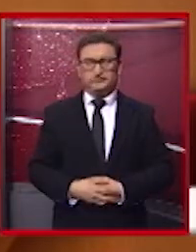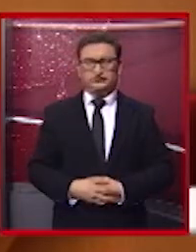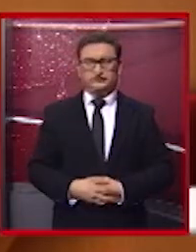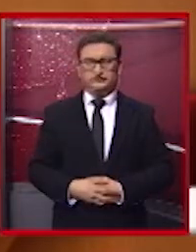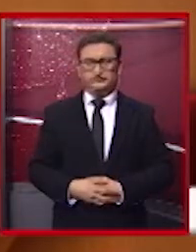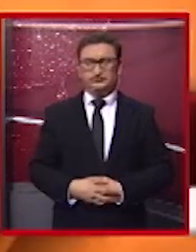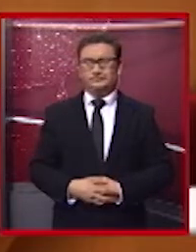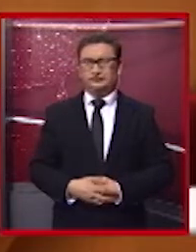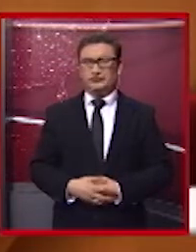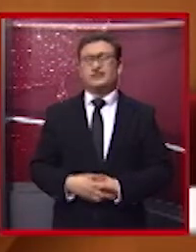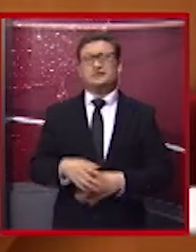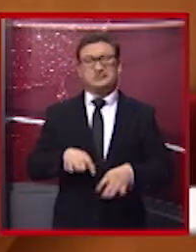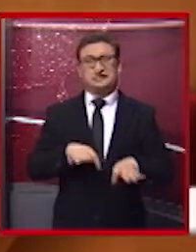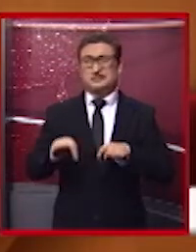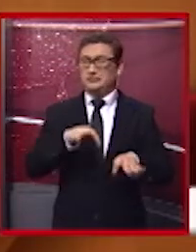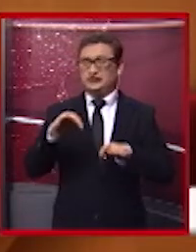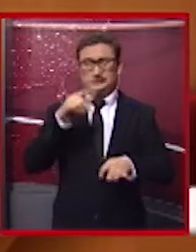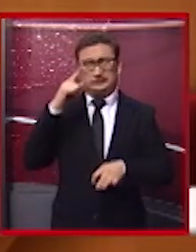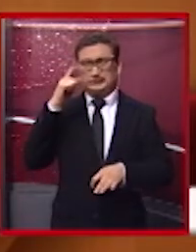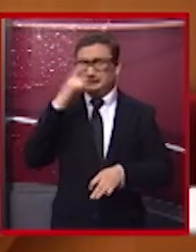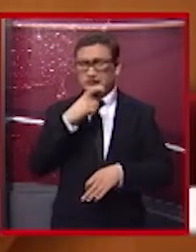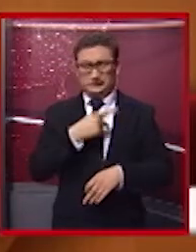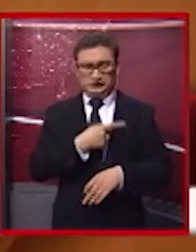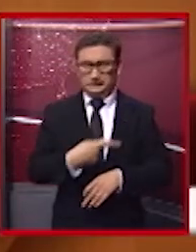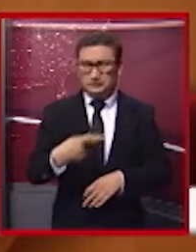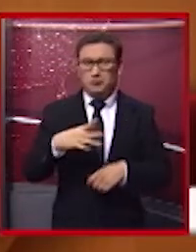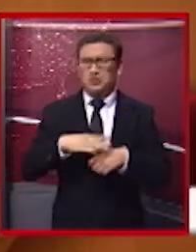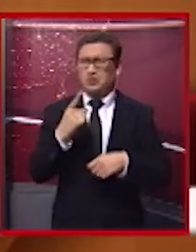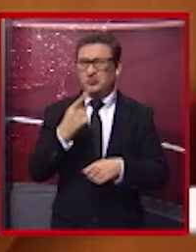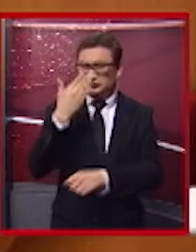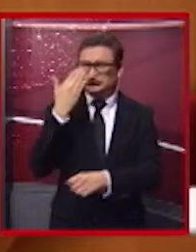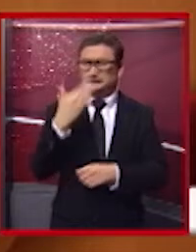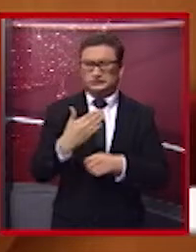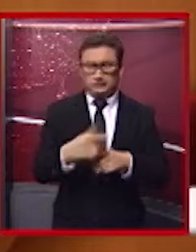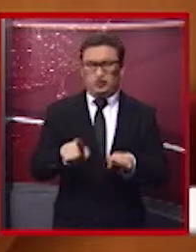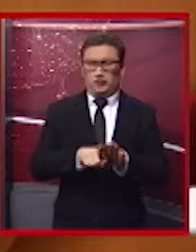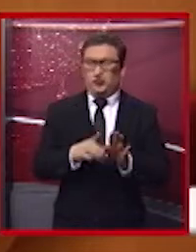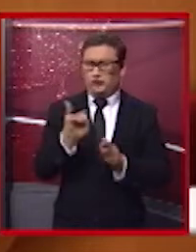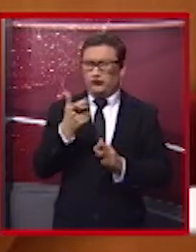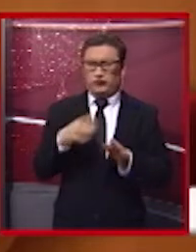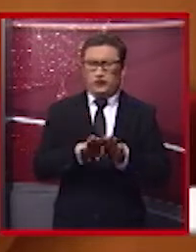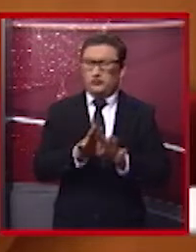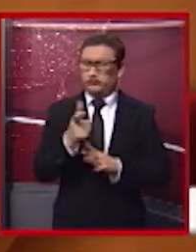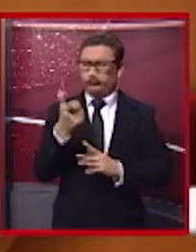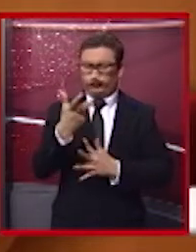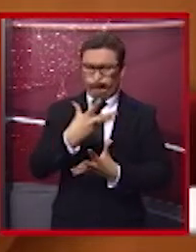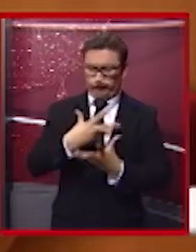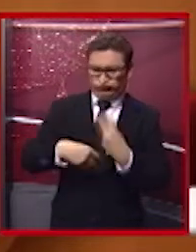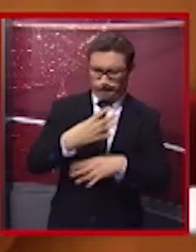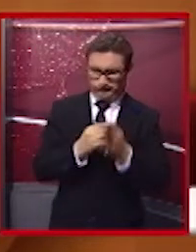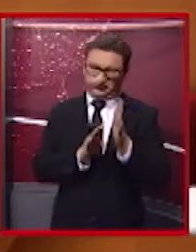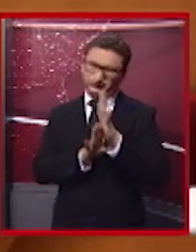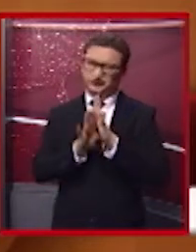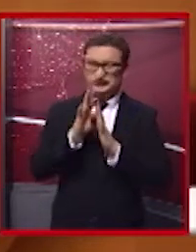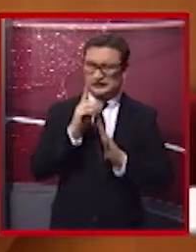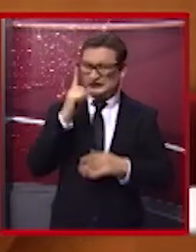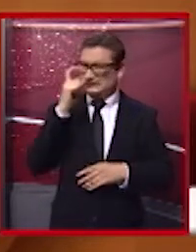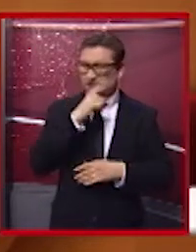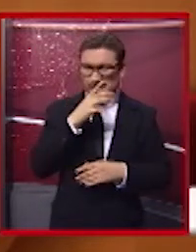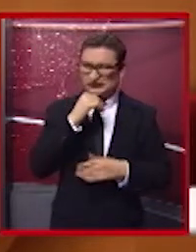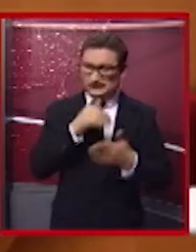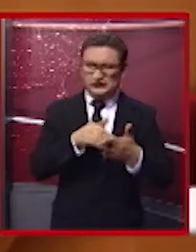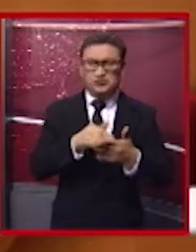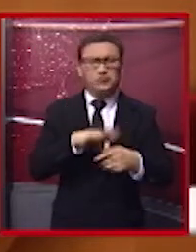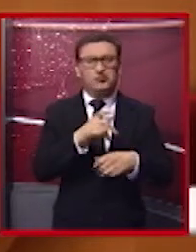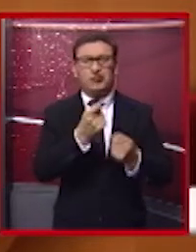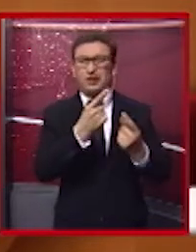La precariedad laboral, la elevada concentración del ingreso, refuerzan el sistema de